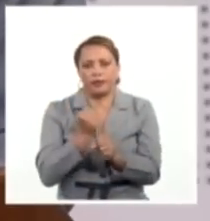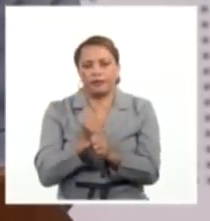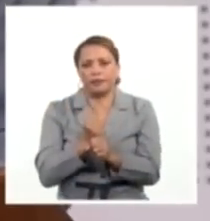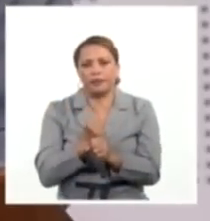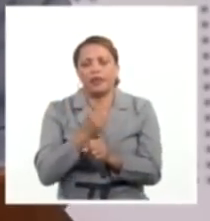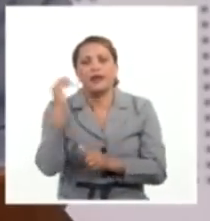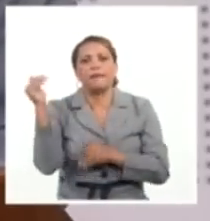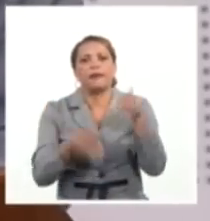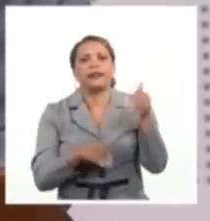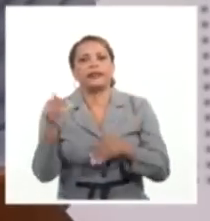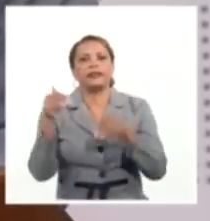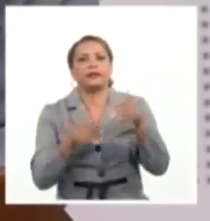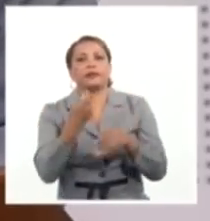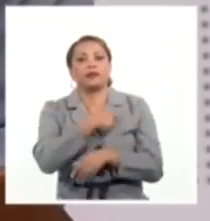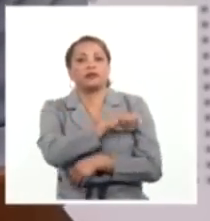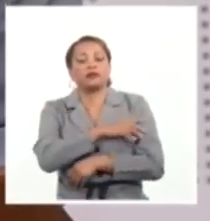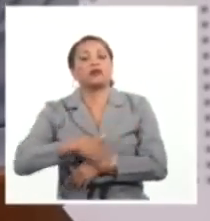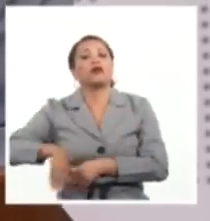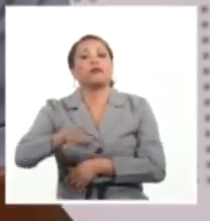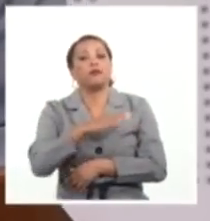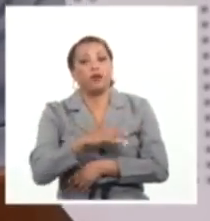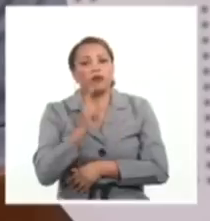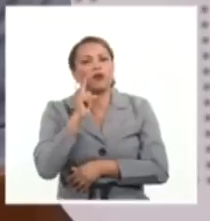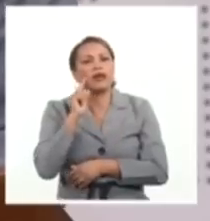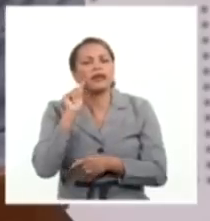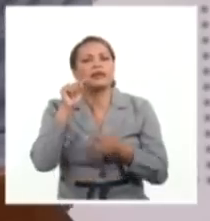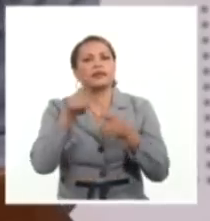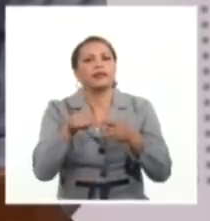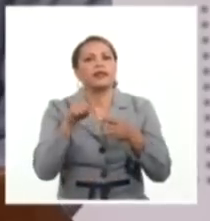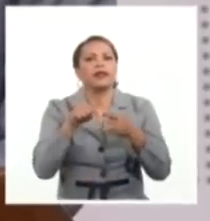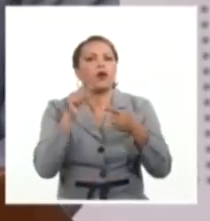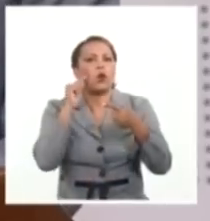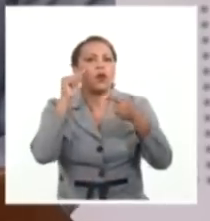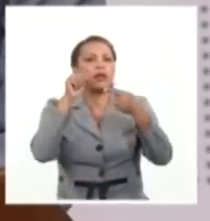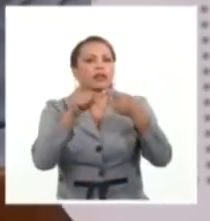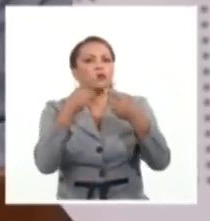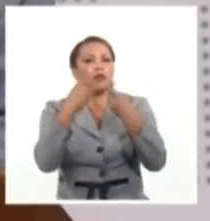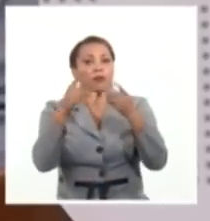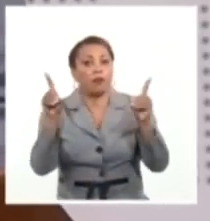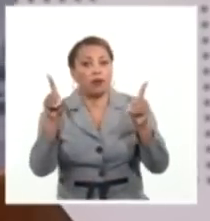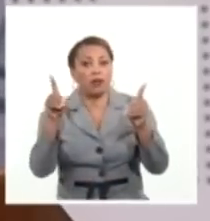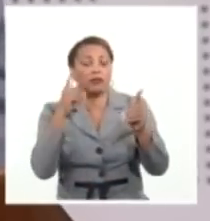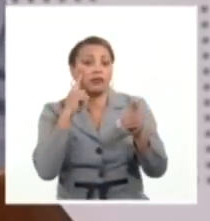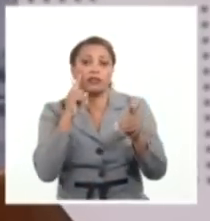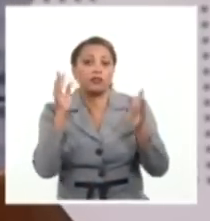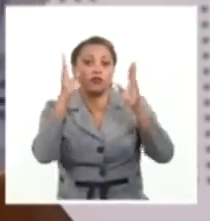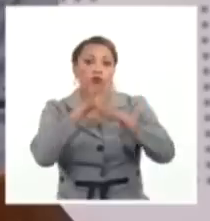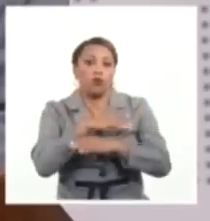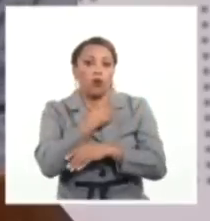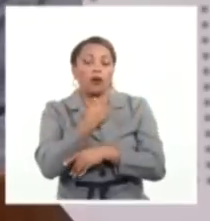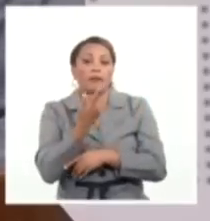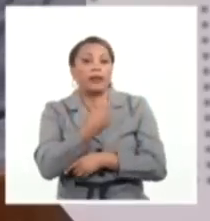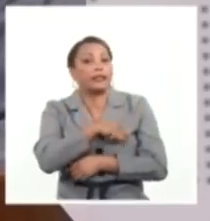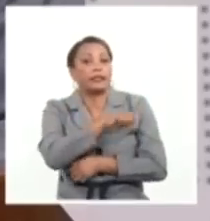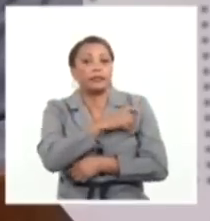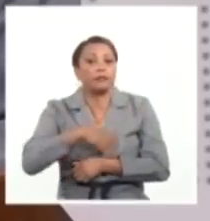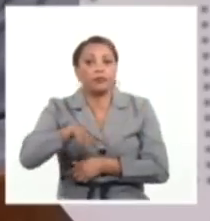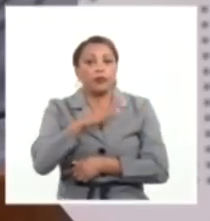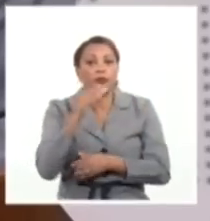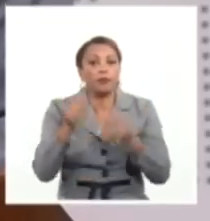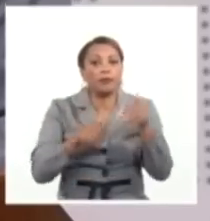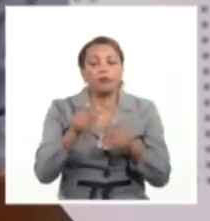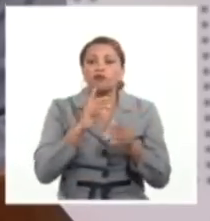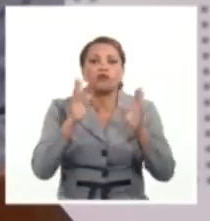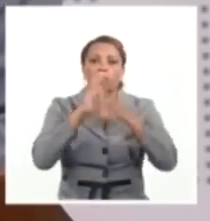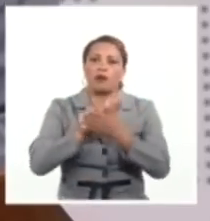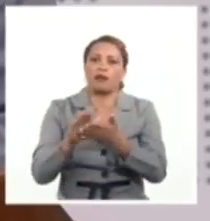La participación popular es esencia de la democracia y sin ella no es posible el socialismo. Debemos